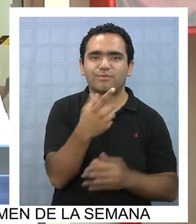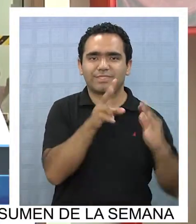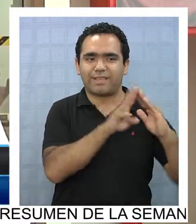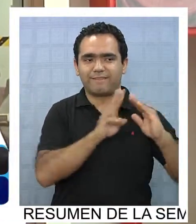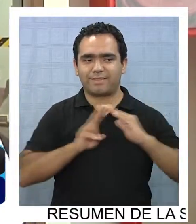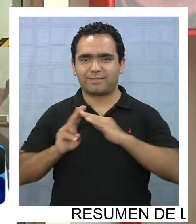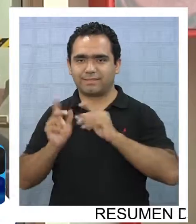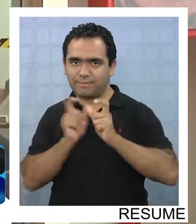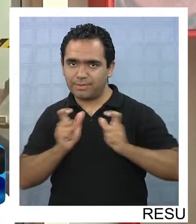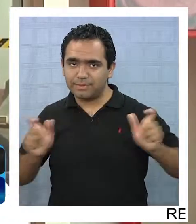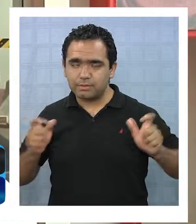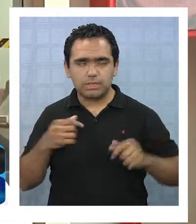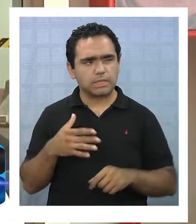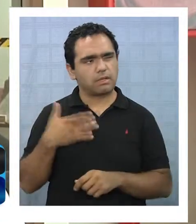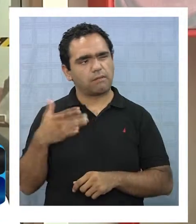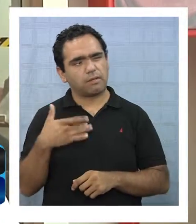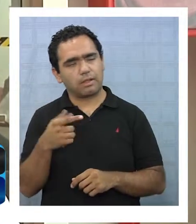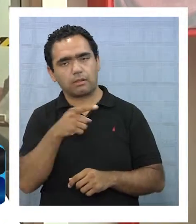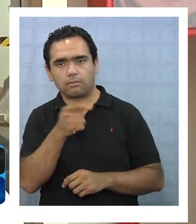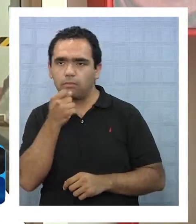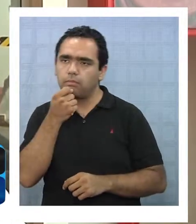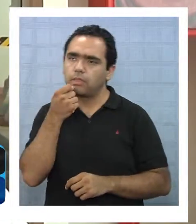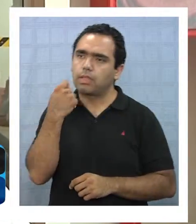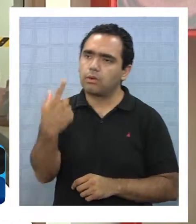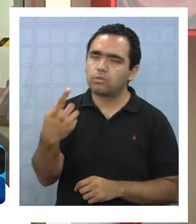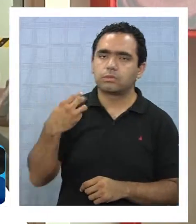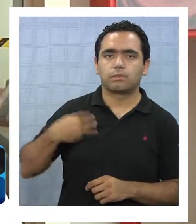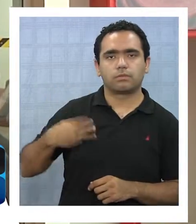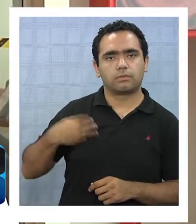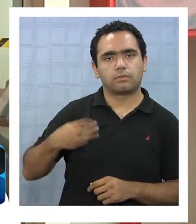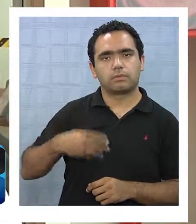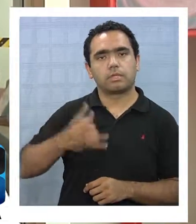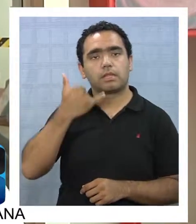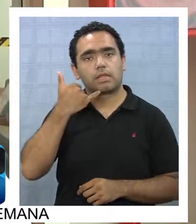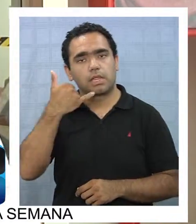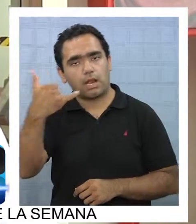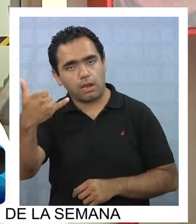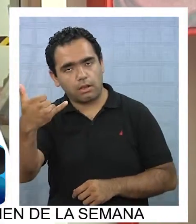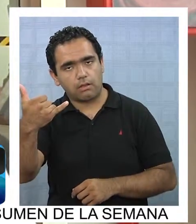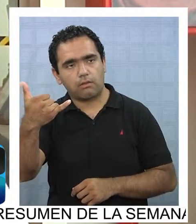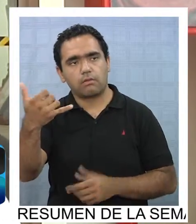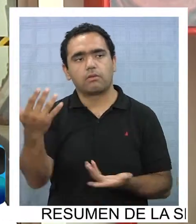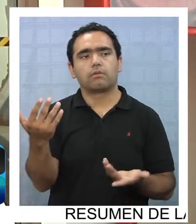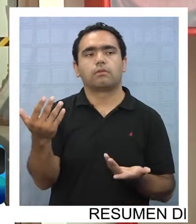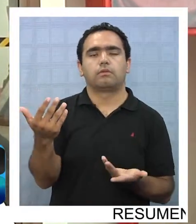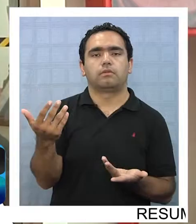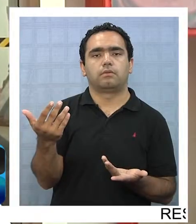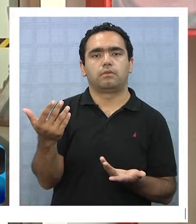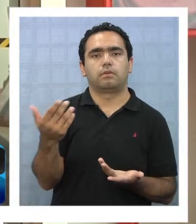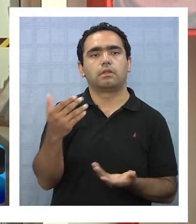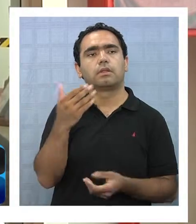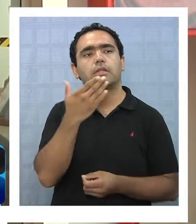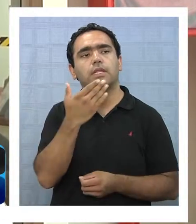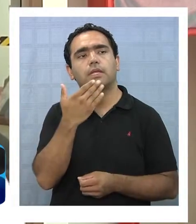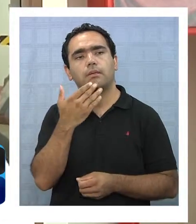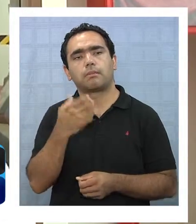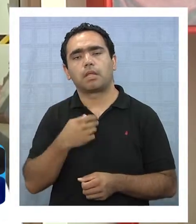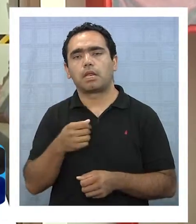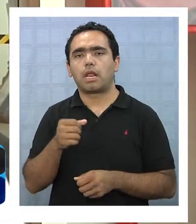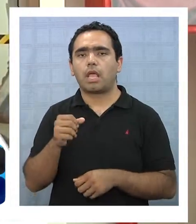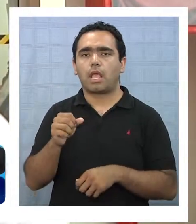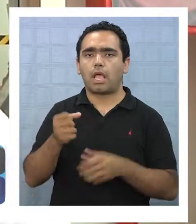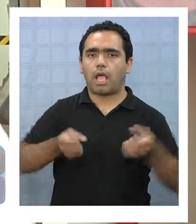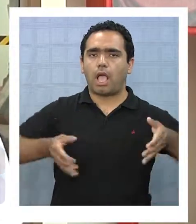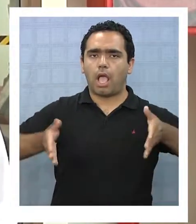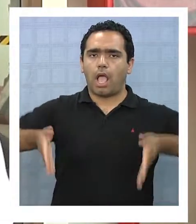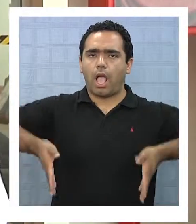propios vecinos afectados por este tipo de situaciones a la municipalidad, al teléfono que hay para tal efecto, y el camión lo